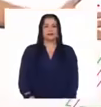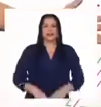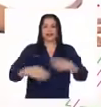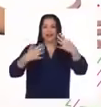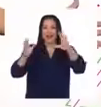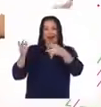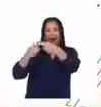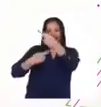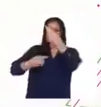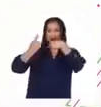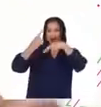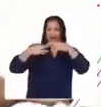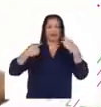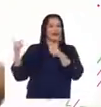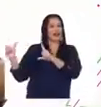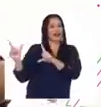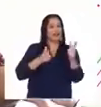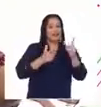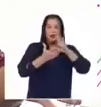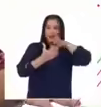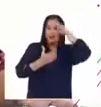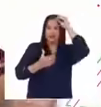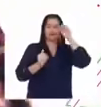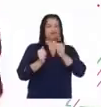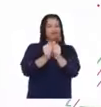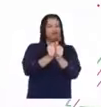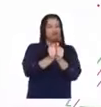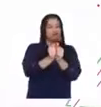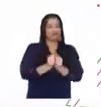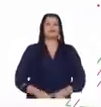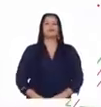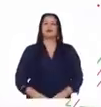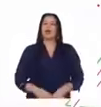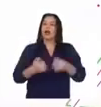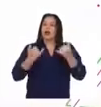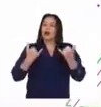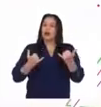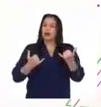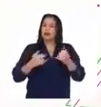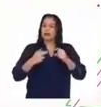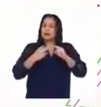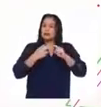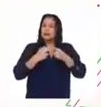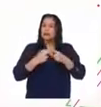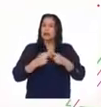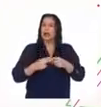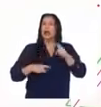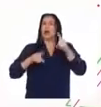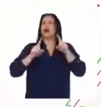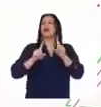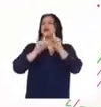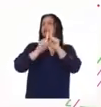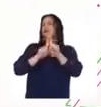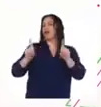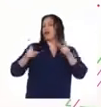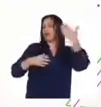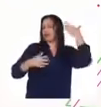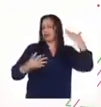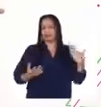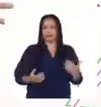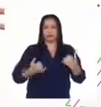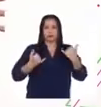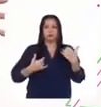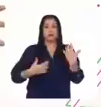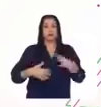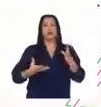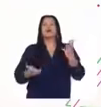Ya estamos de regreso y listos para aprender juntos. El día de hoy vamos a empezar con algo un poquito distinto. Chicos, tenemos